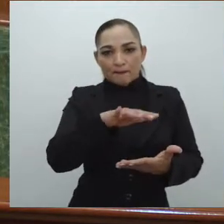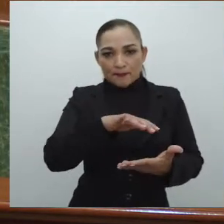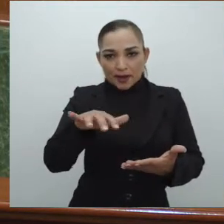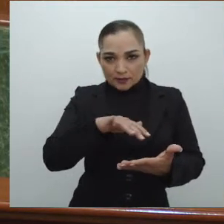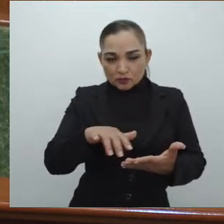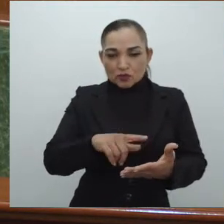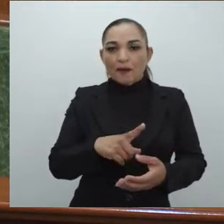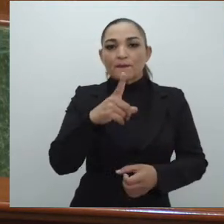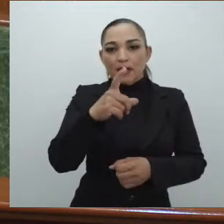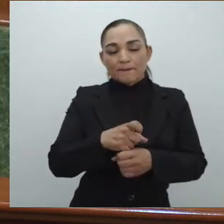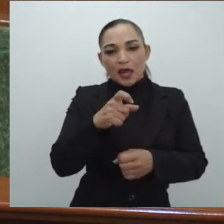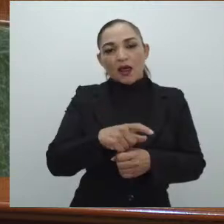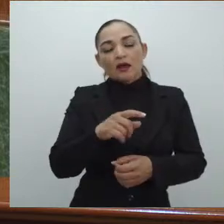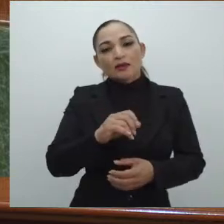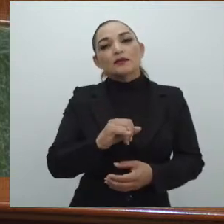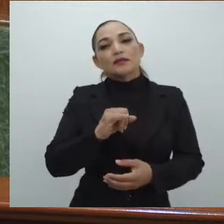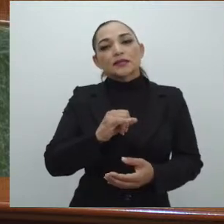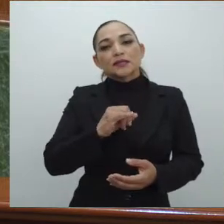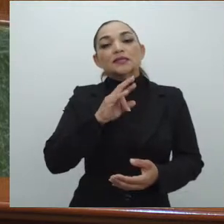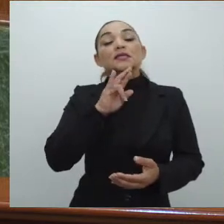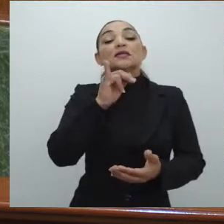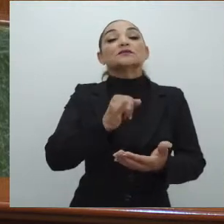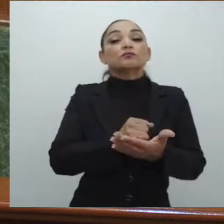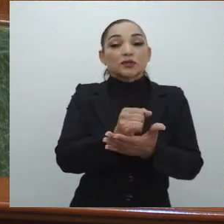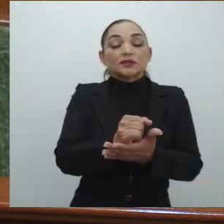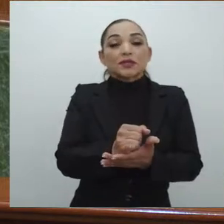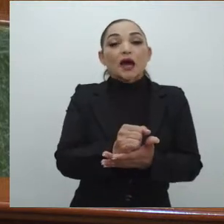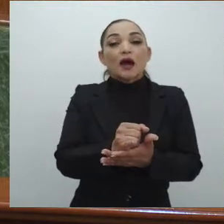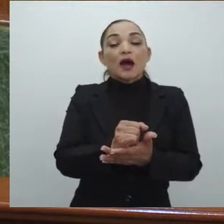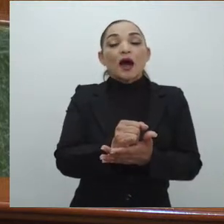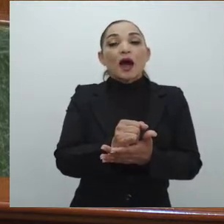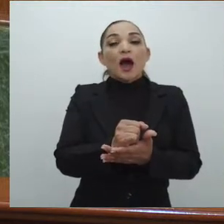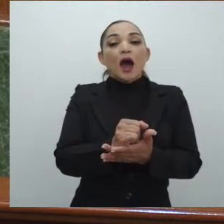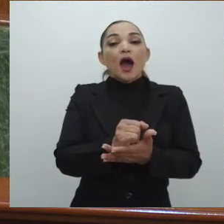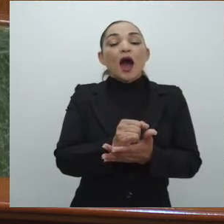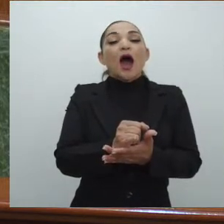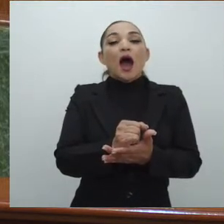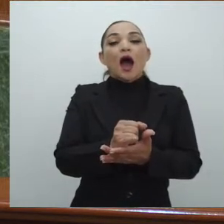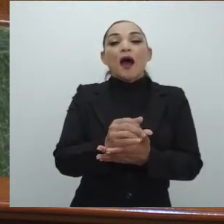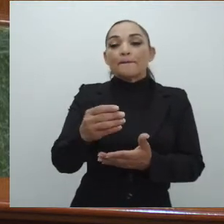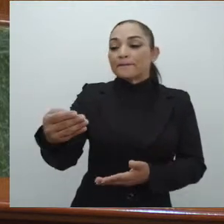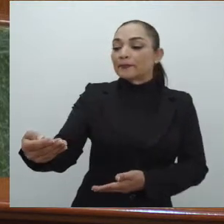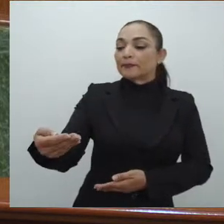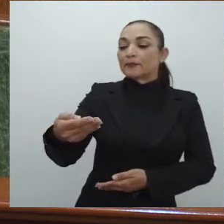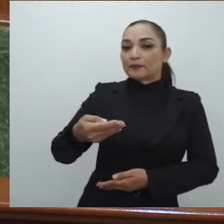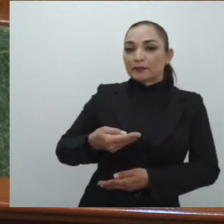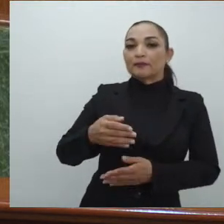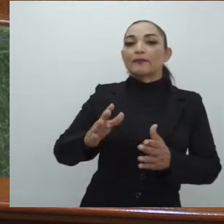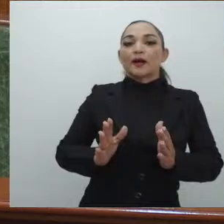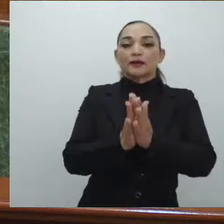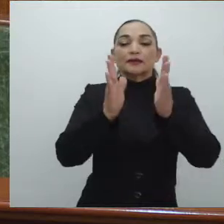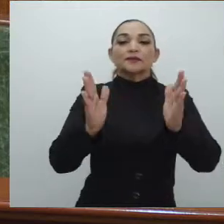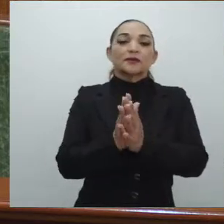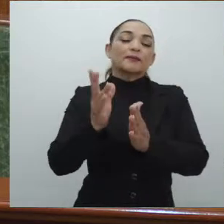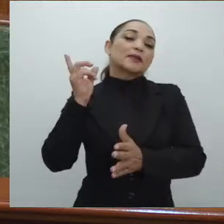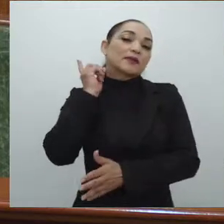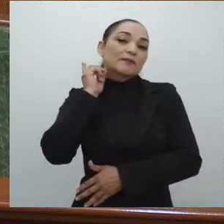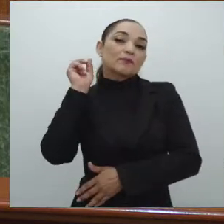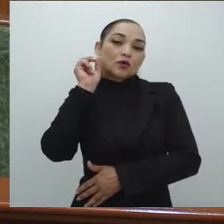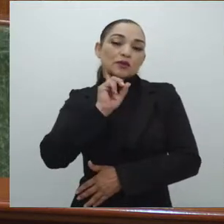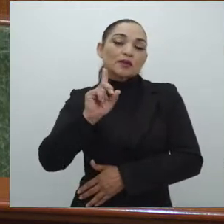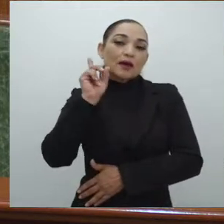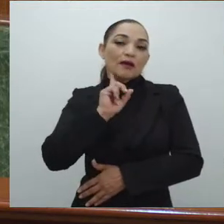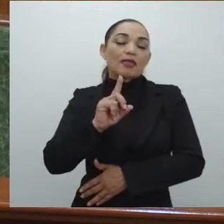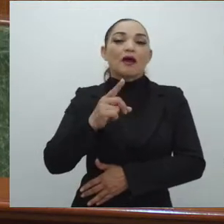al dictamen, existe la propuesta de la diputada. Ha solicitado el uso de la voz la diputada María Guadalupe